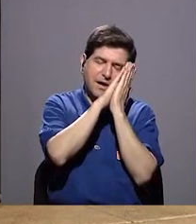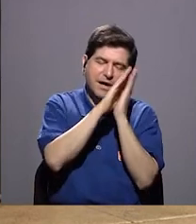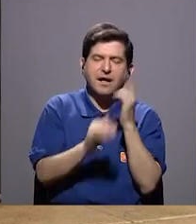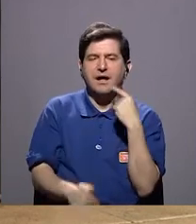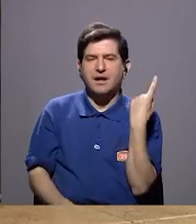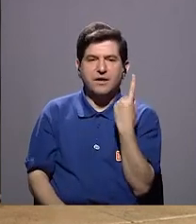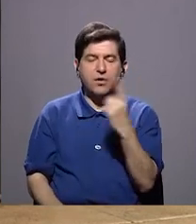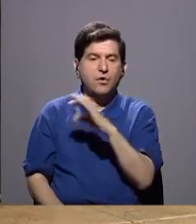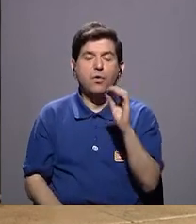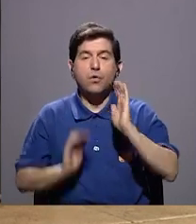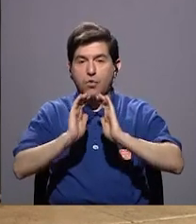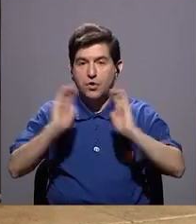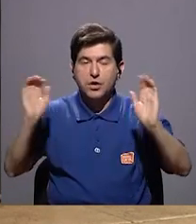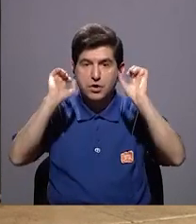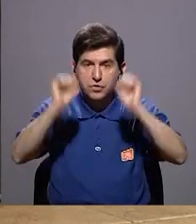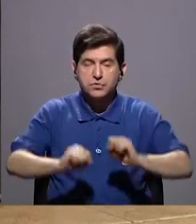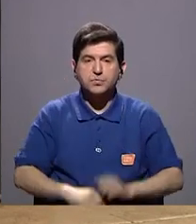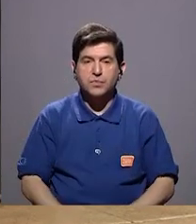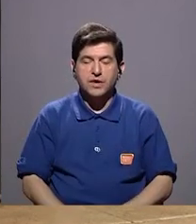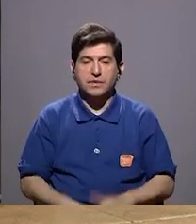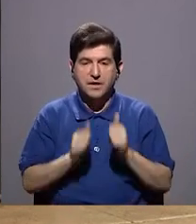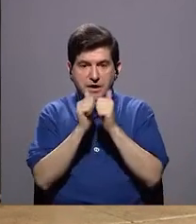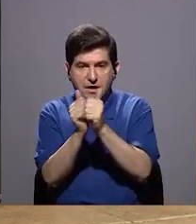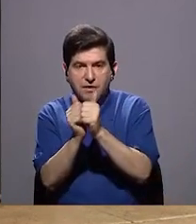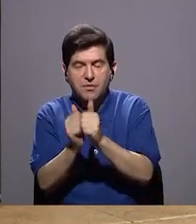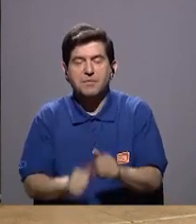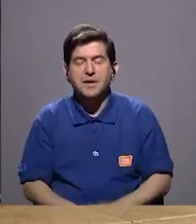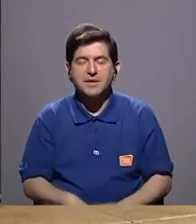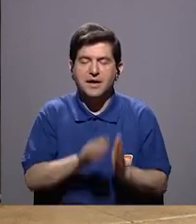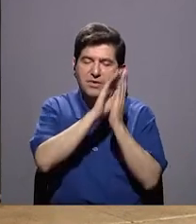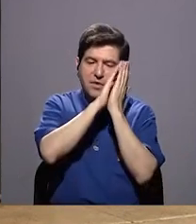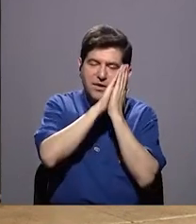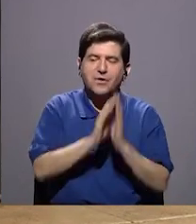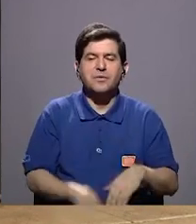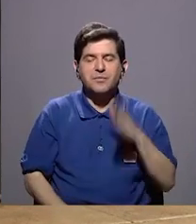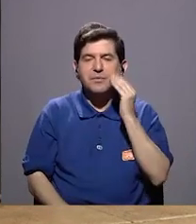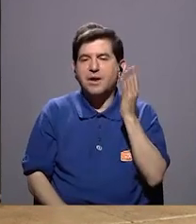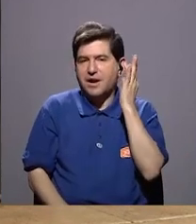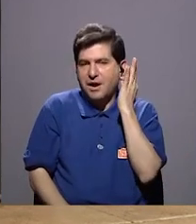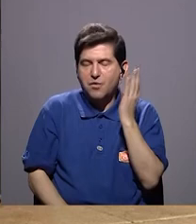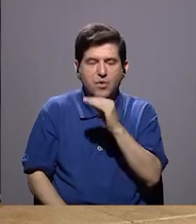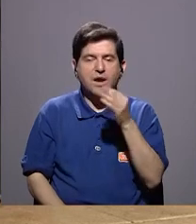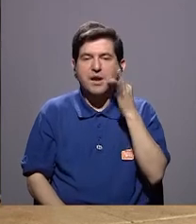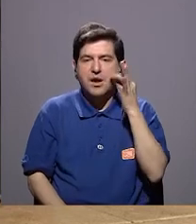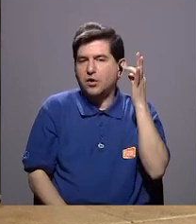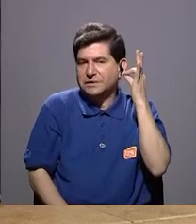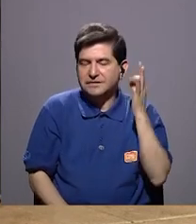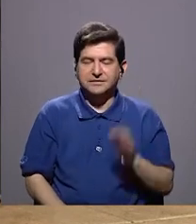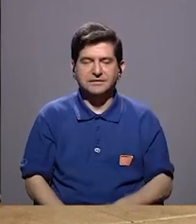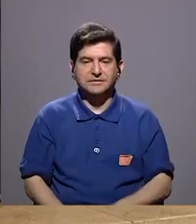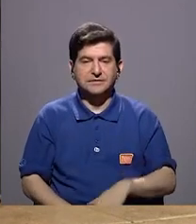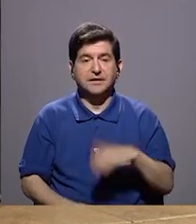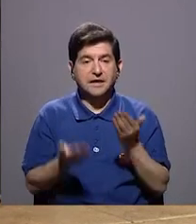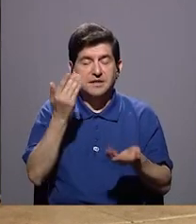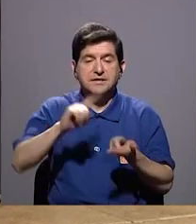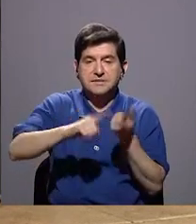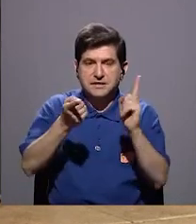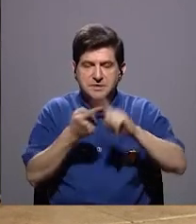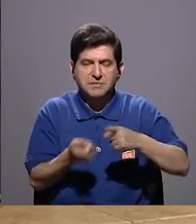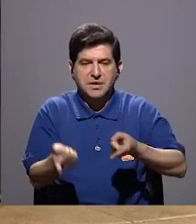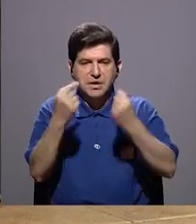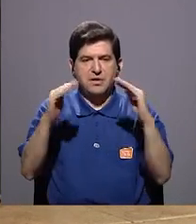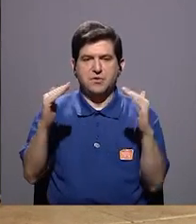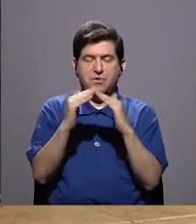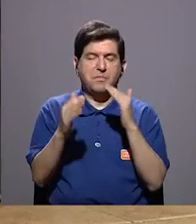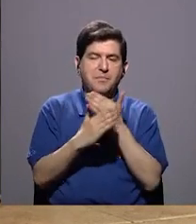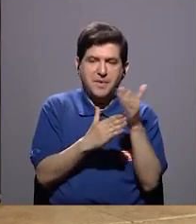solo, un niño que se pueda quedar a dormir donde su abuelita, un niño que se pueda quedar a dormir donde su tía, donde una tía, que pueda venir un amigo a la casa